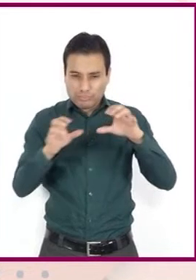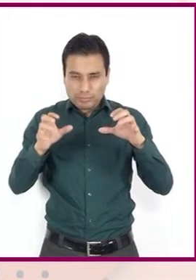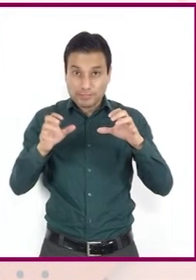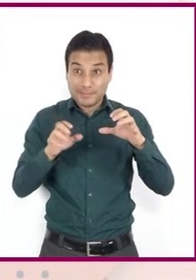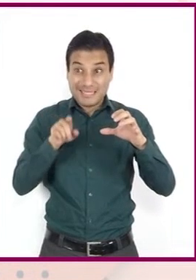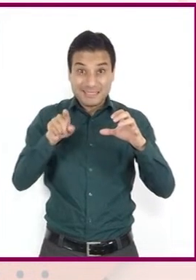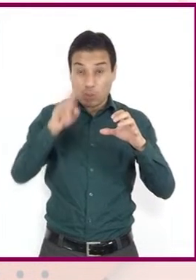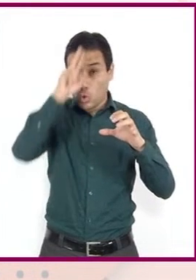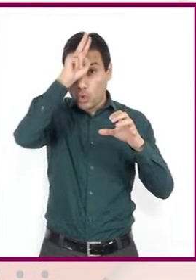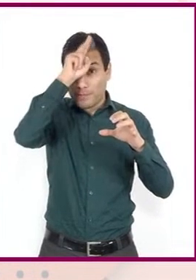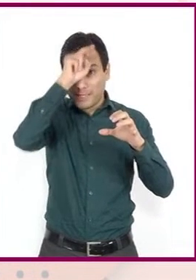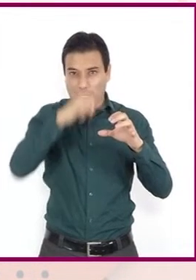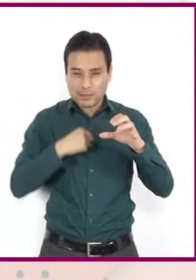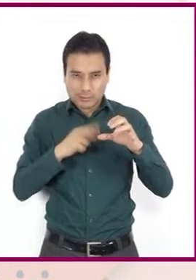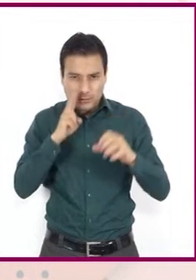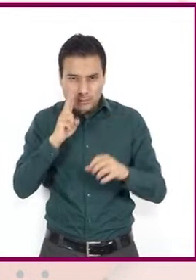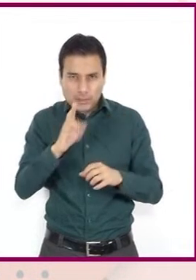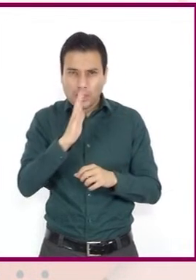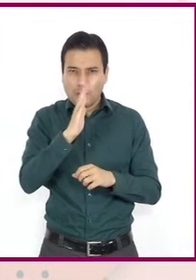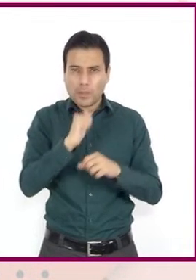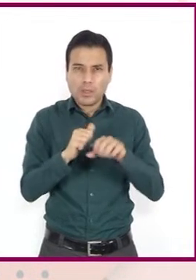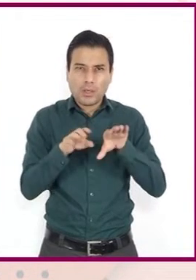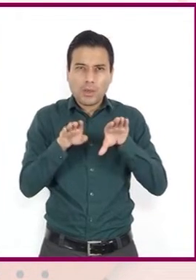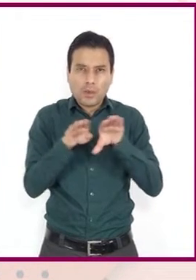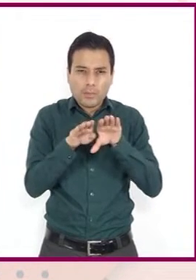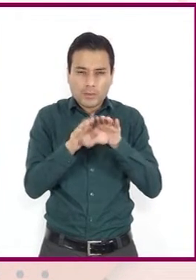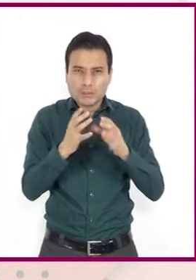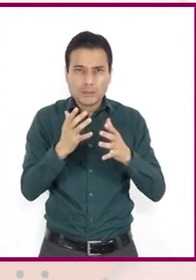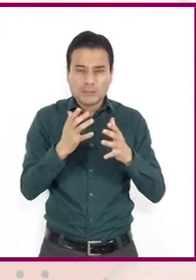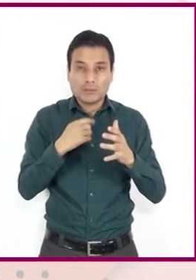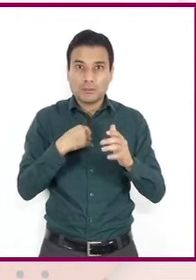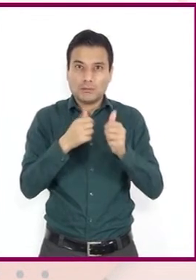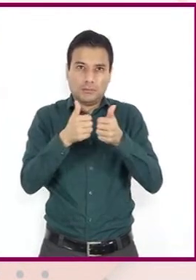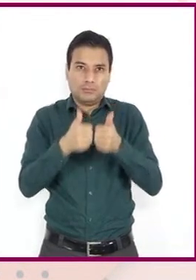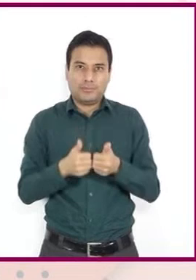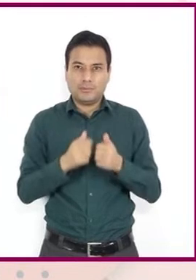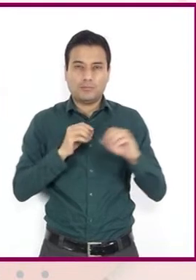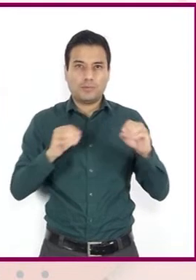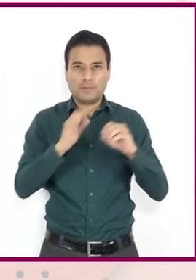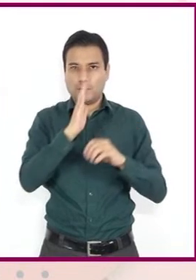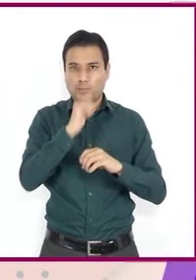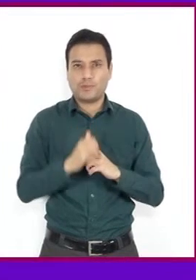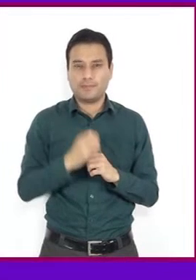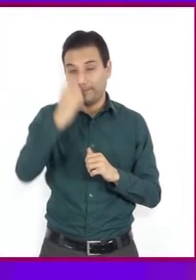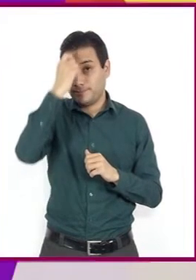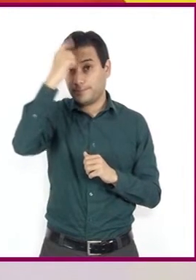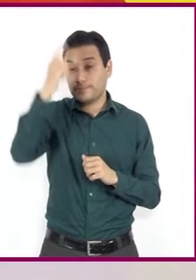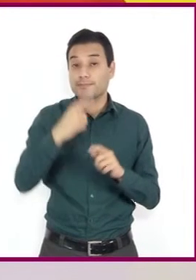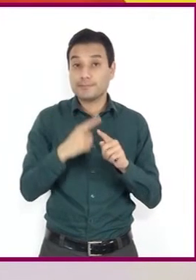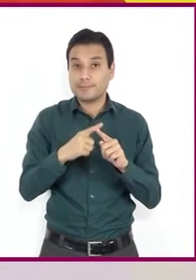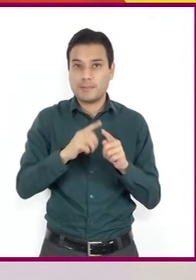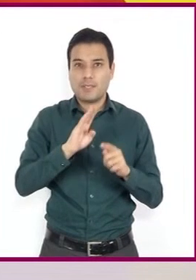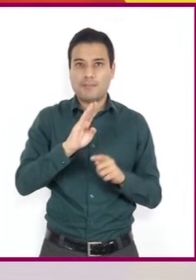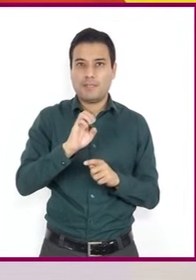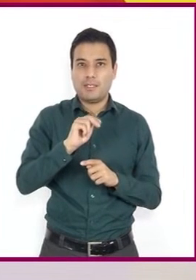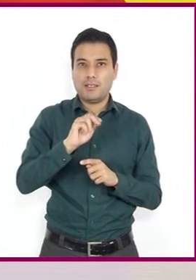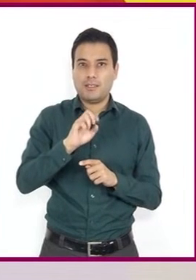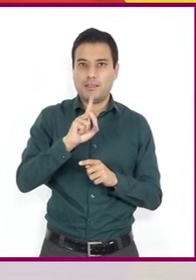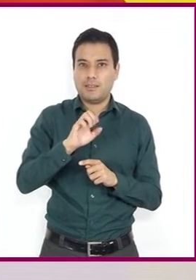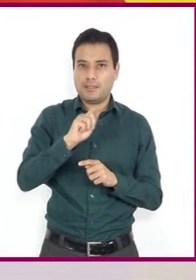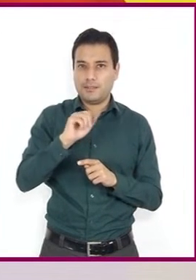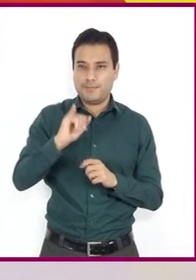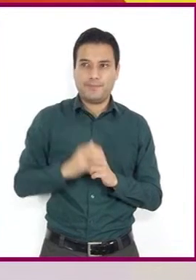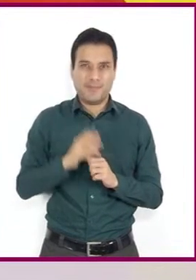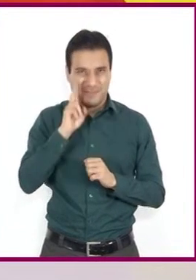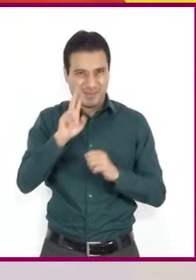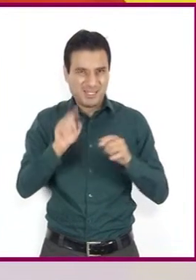instante, la hormiga quedó inmóvil sobre el papel color crema. Mario Benedetti. Como observamos, la historia